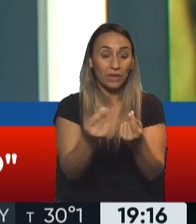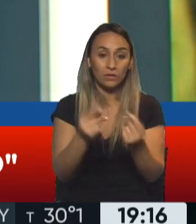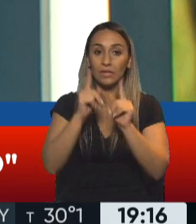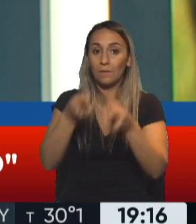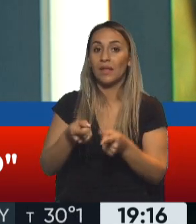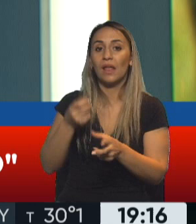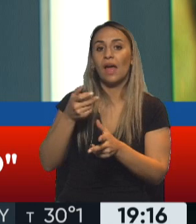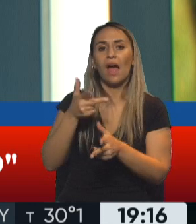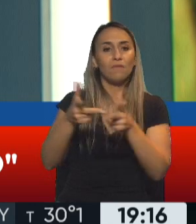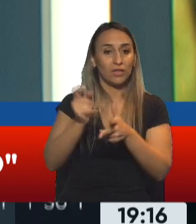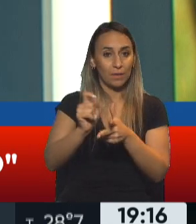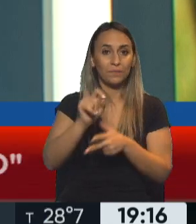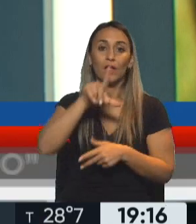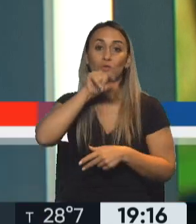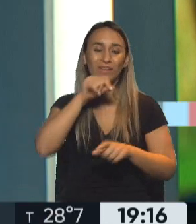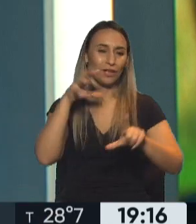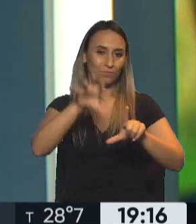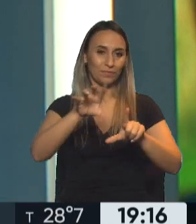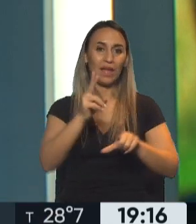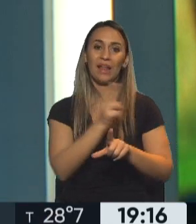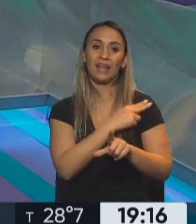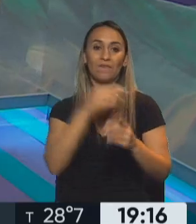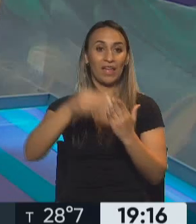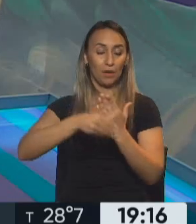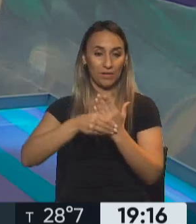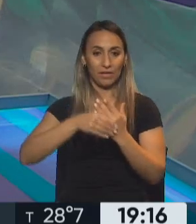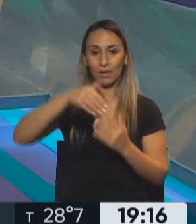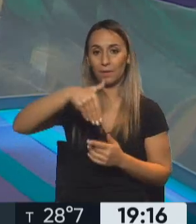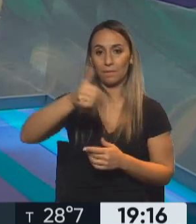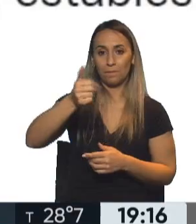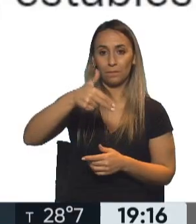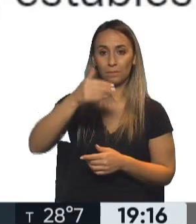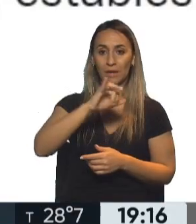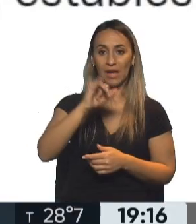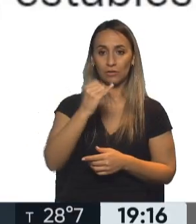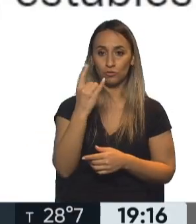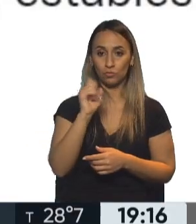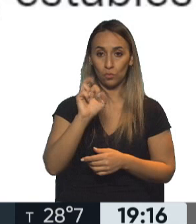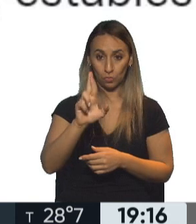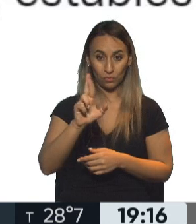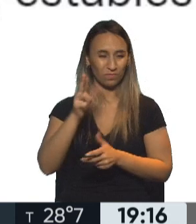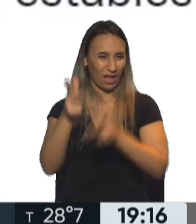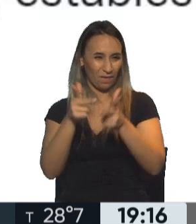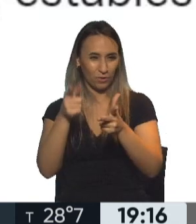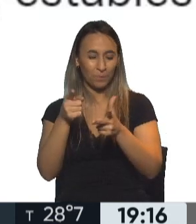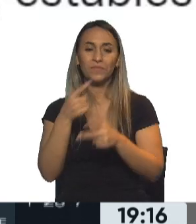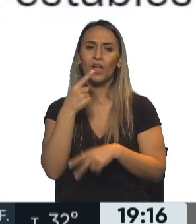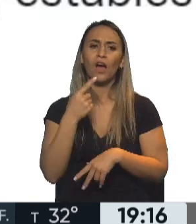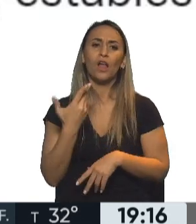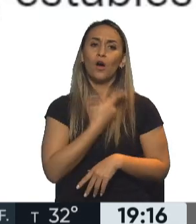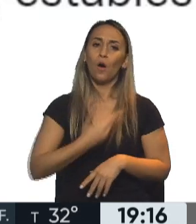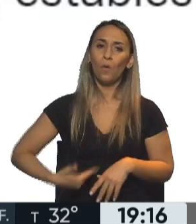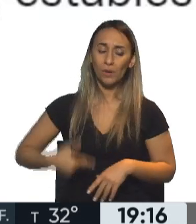vía Twitter el jefe de gabinete, Juan Mansur, lo hacía de esta manera, creo que podemos verlo, ¿no? Ahí lo vemos. El gobierno vigilará